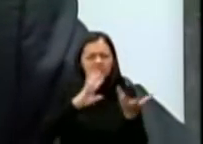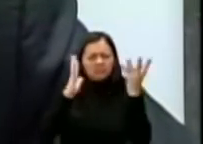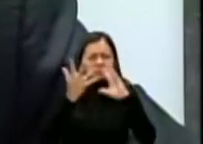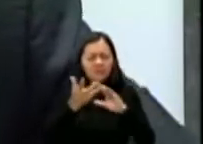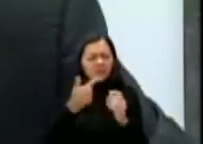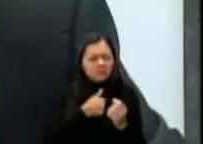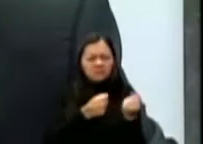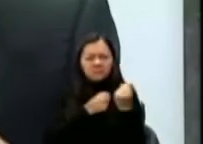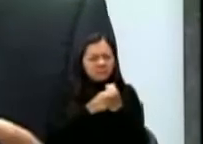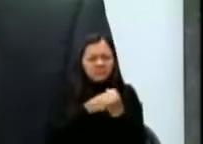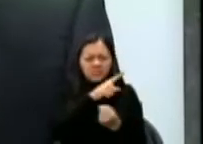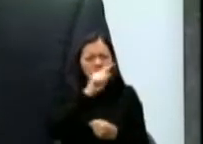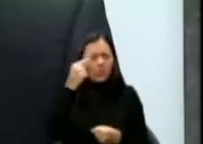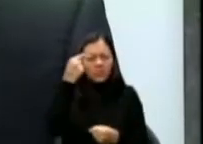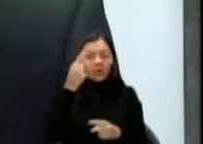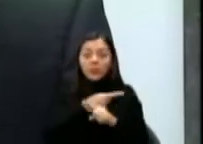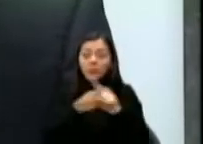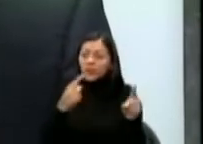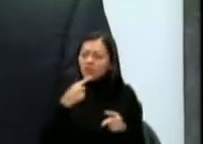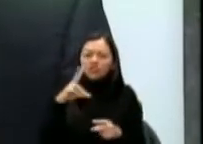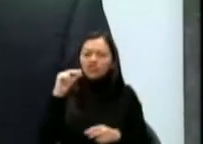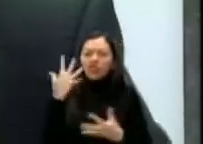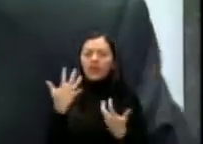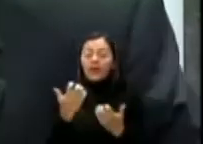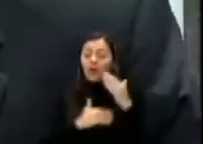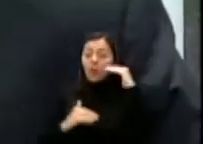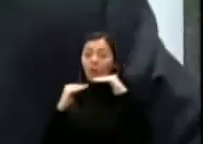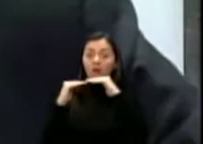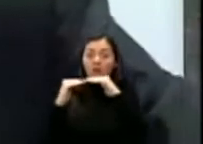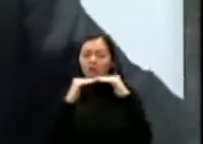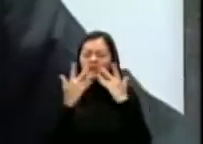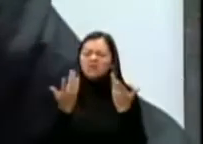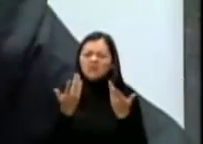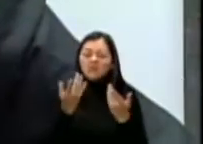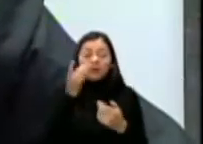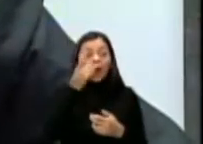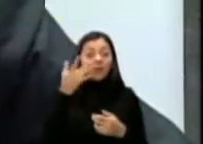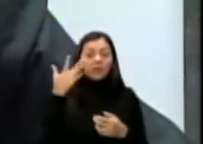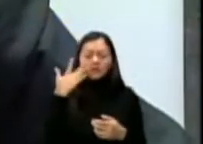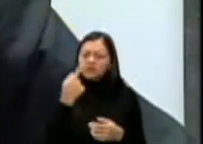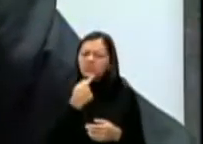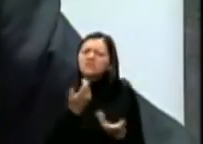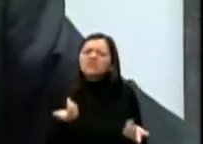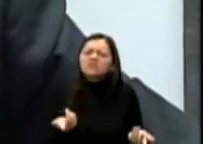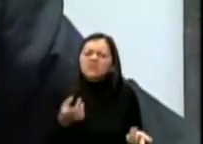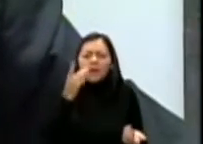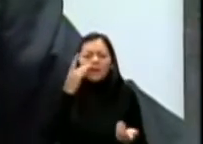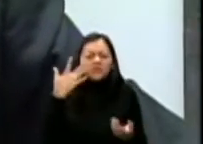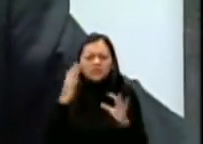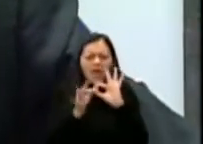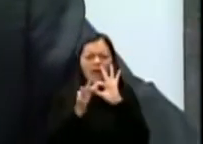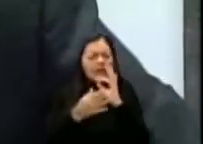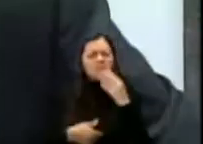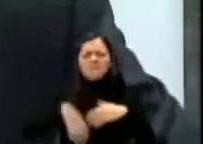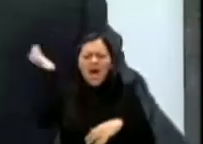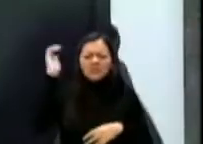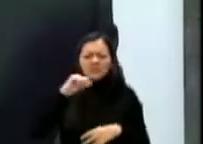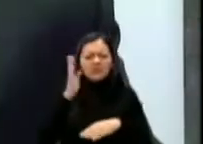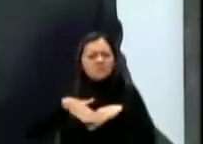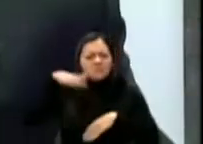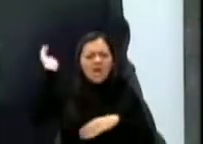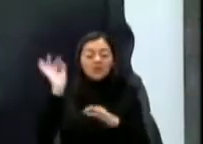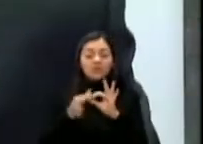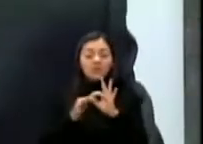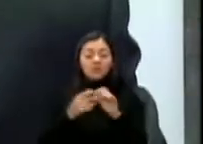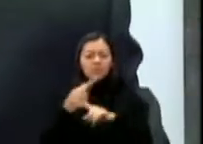y se niega a hablar de equidad celeridad a la amazonía porque no hablemos de equidad si todavía hay mucho que corregir encontramos pobreza